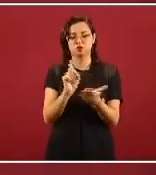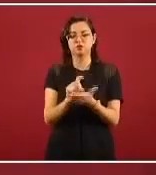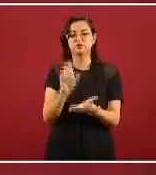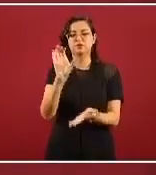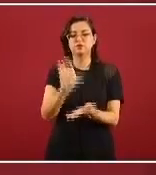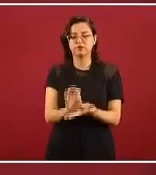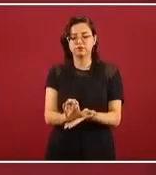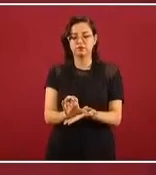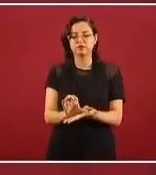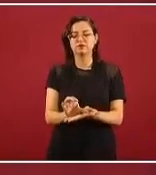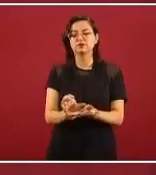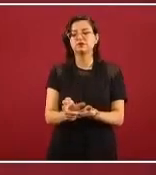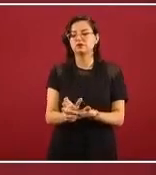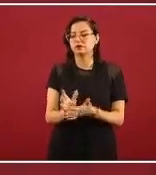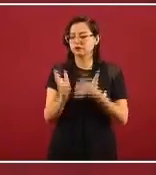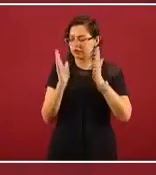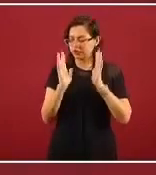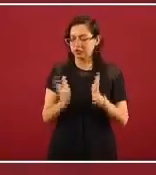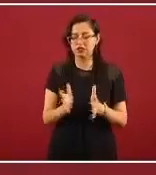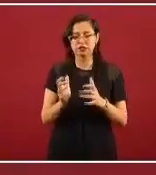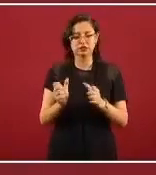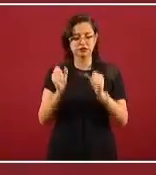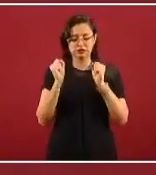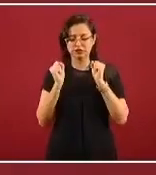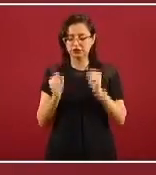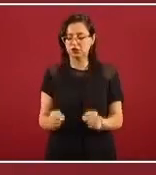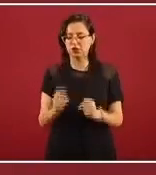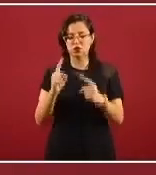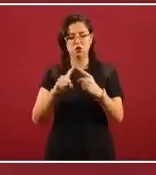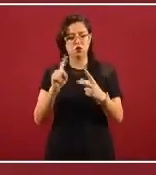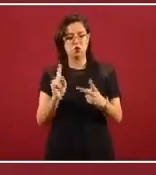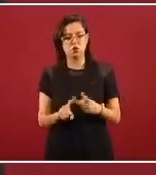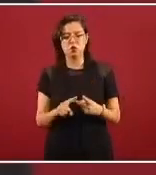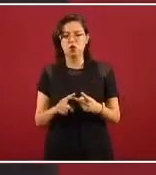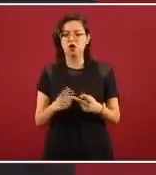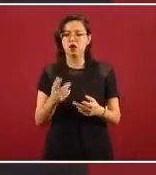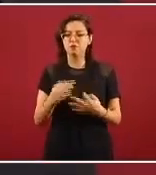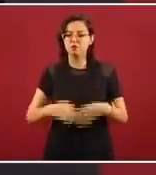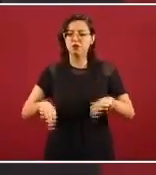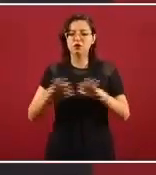Hemos garantizado dos cosas que son importantes para el campo.